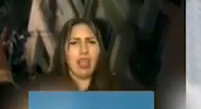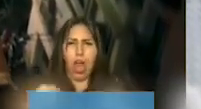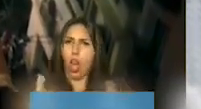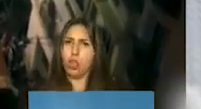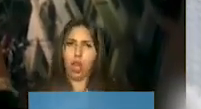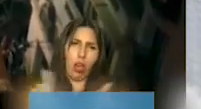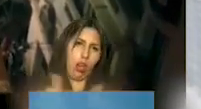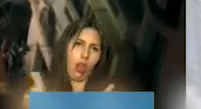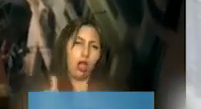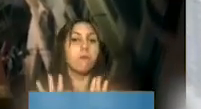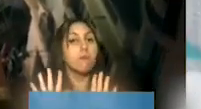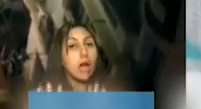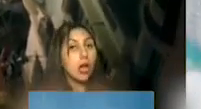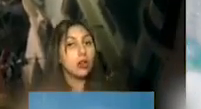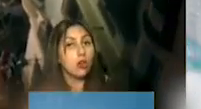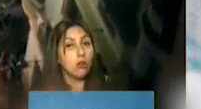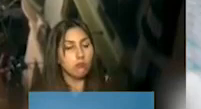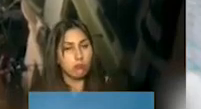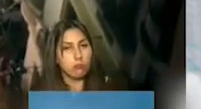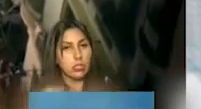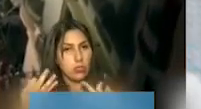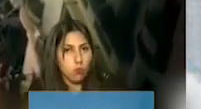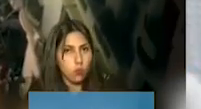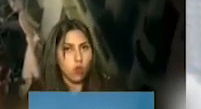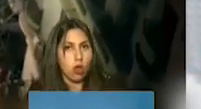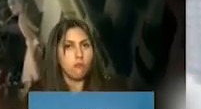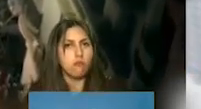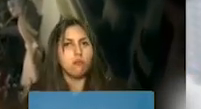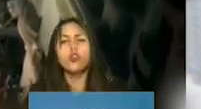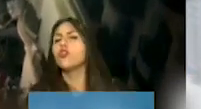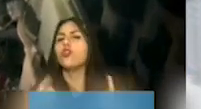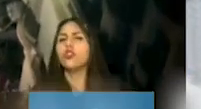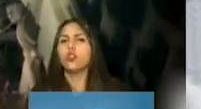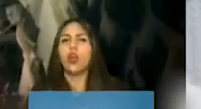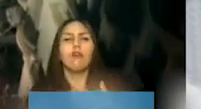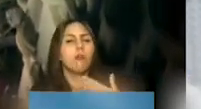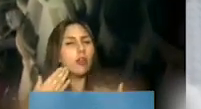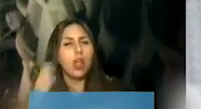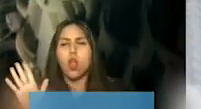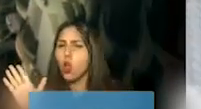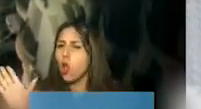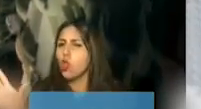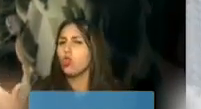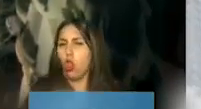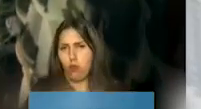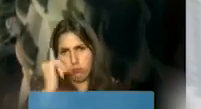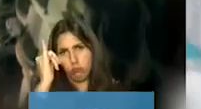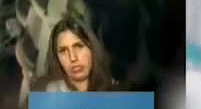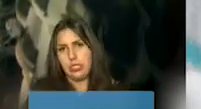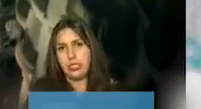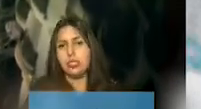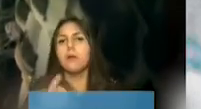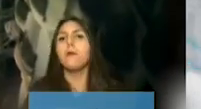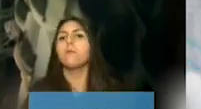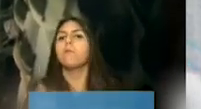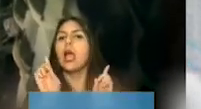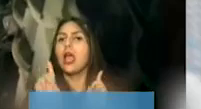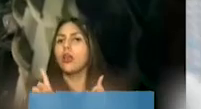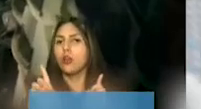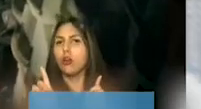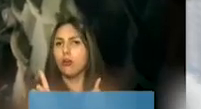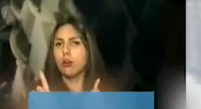Pero tengan la certeza de que no vamos a dialogar con todo el mundo, pero no vamos a